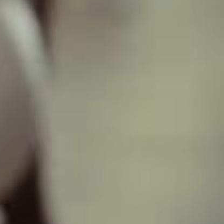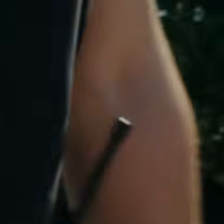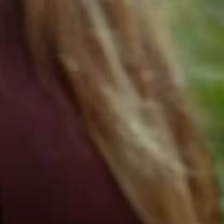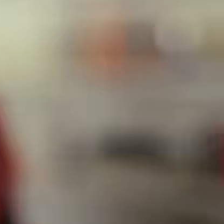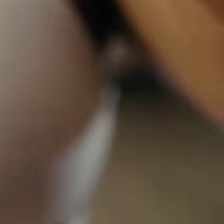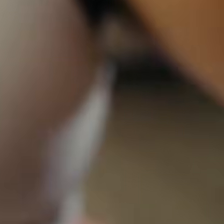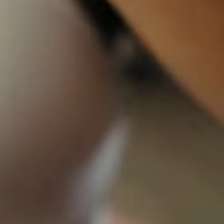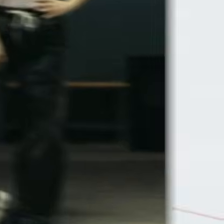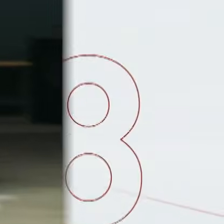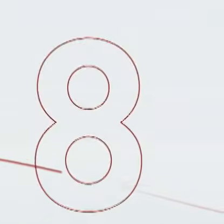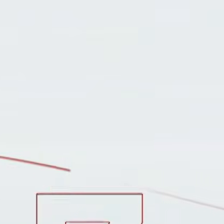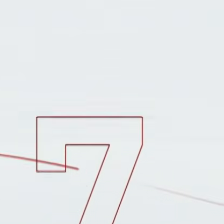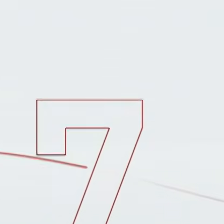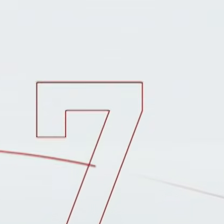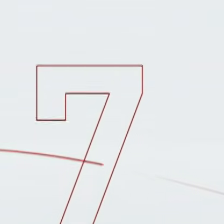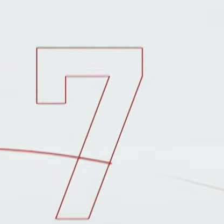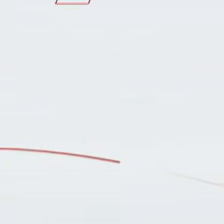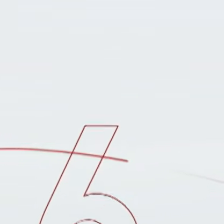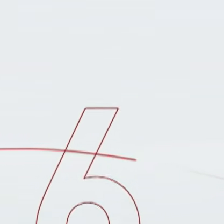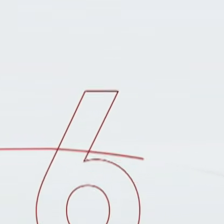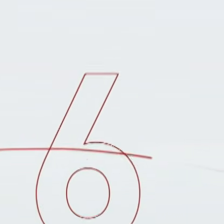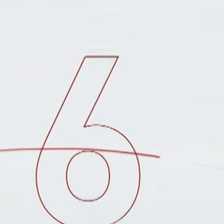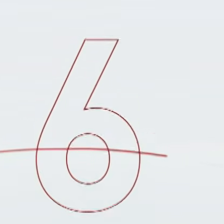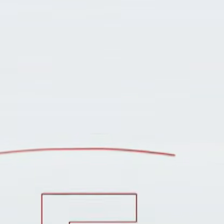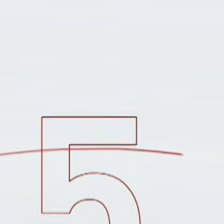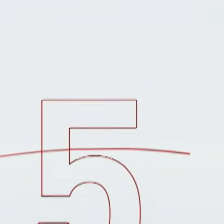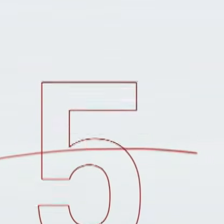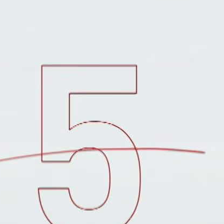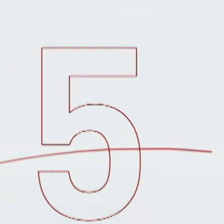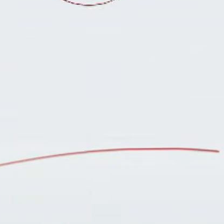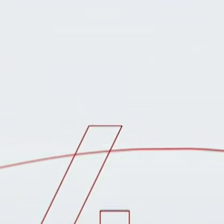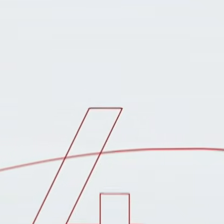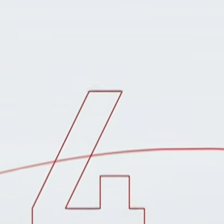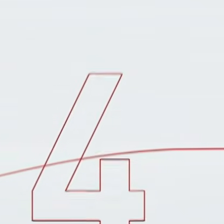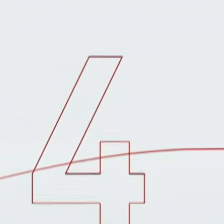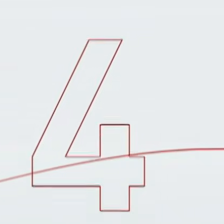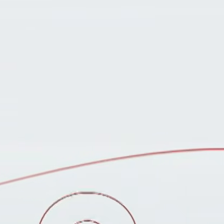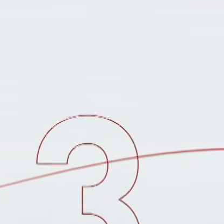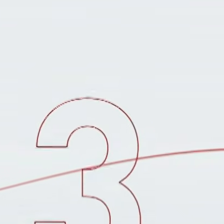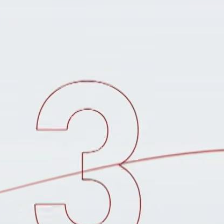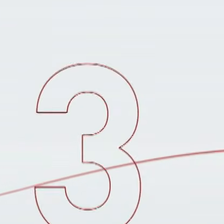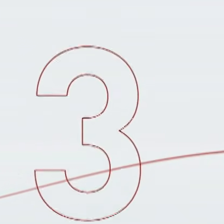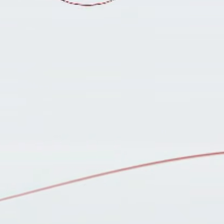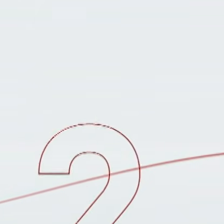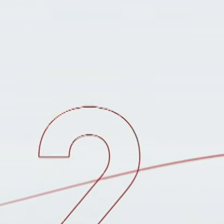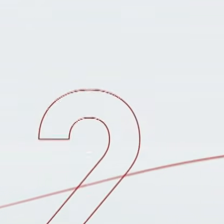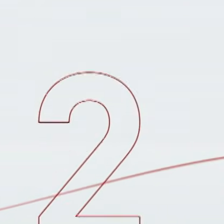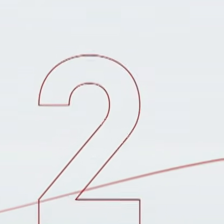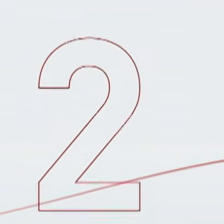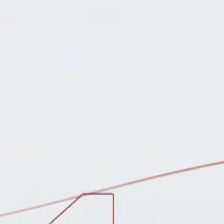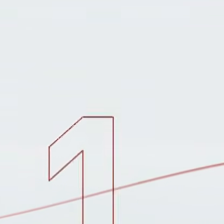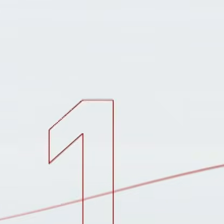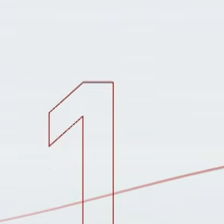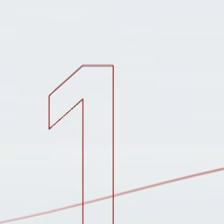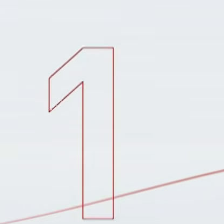Pascual Movit, la única leche enriquecida en calcio, con zinc, magnesio y manganeso para cuidar de tus huesos, músculos y articulaciones. Mucho más que una